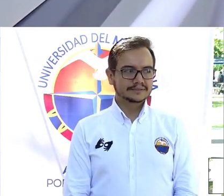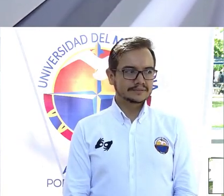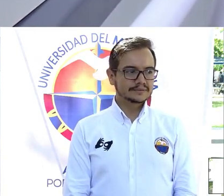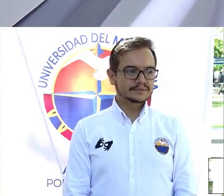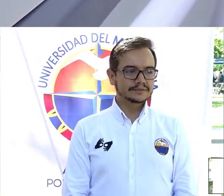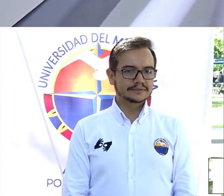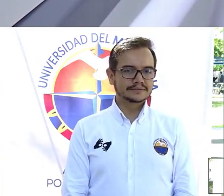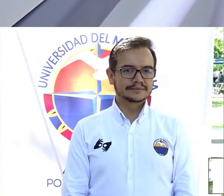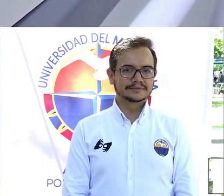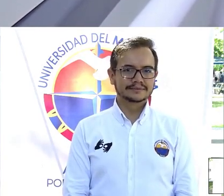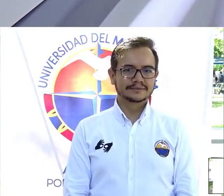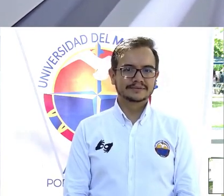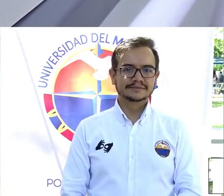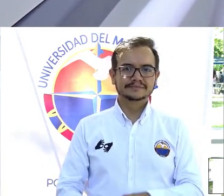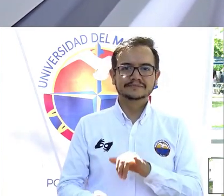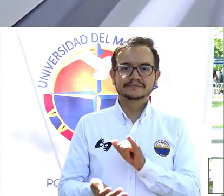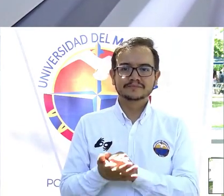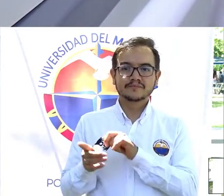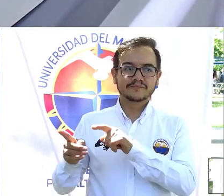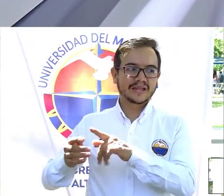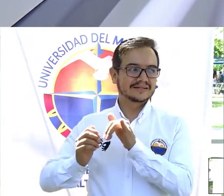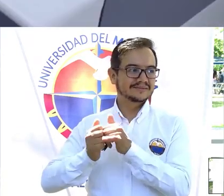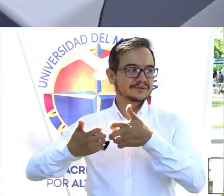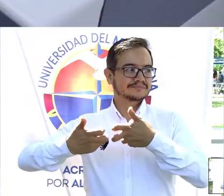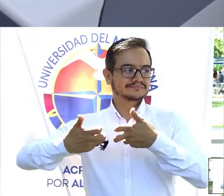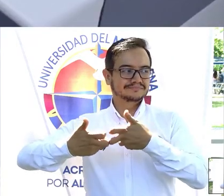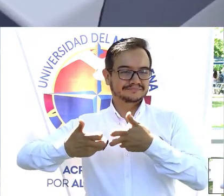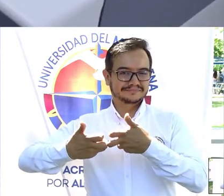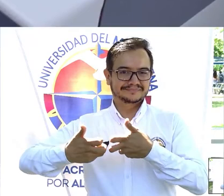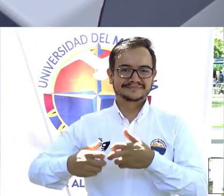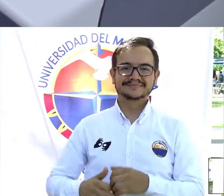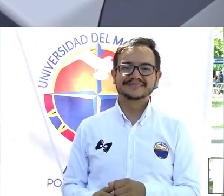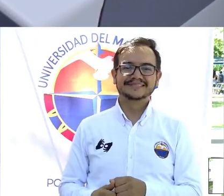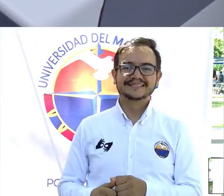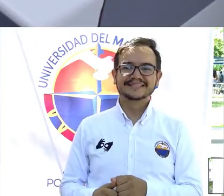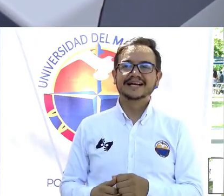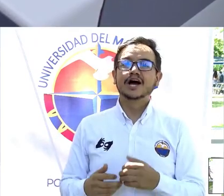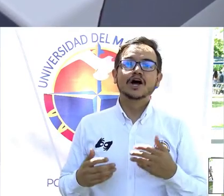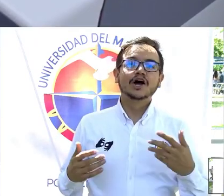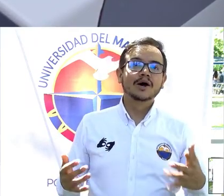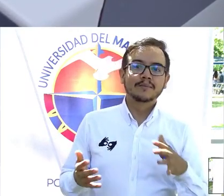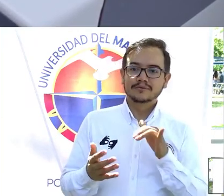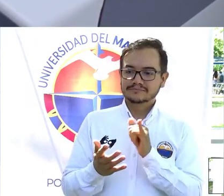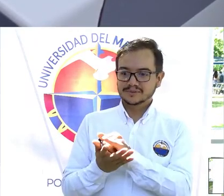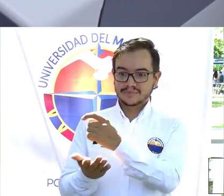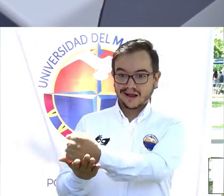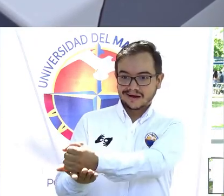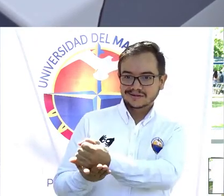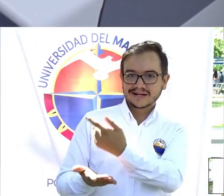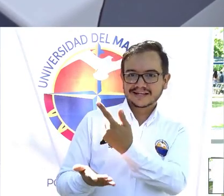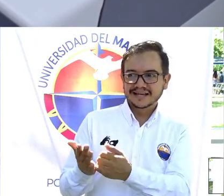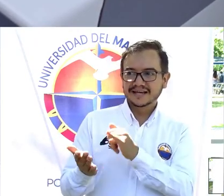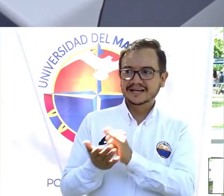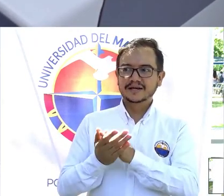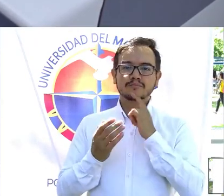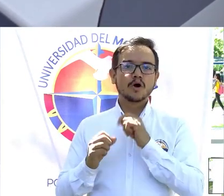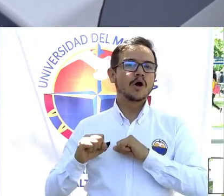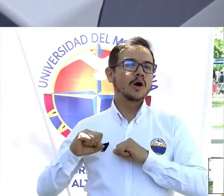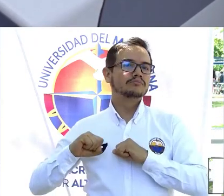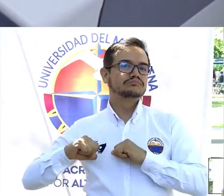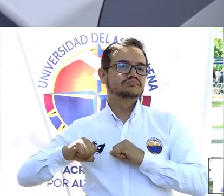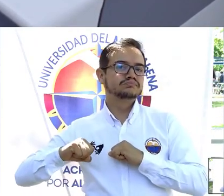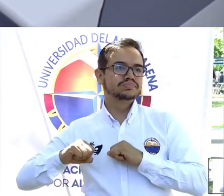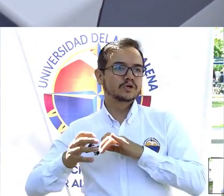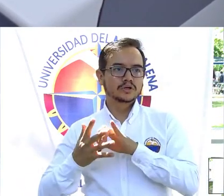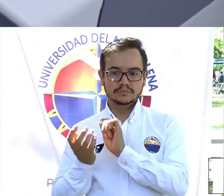Electrobisturí es un aparato electrónico que convierte la electricidad en